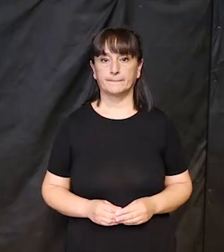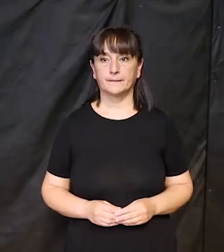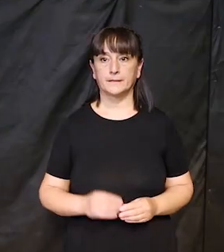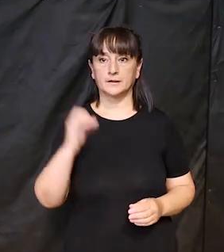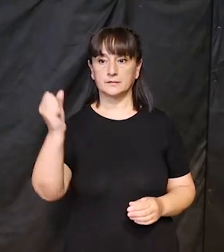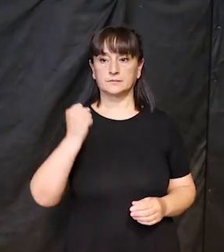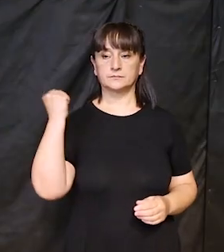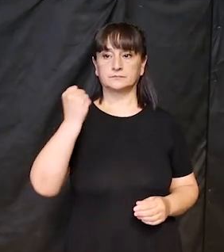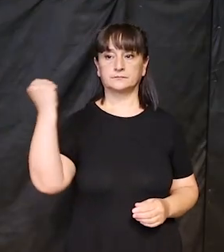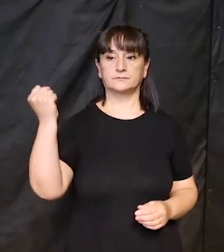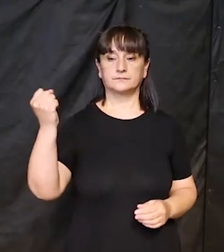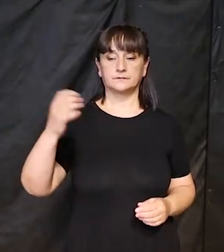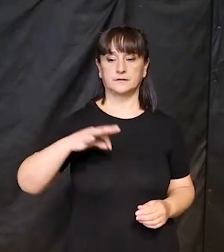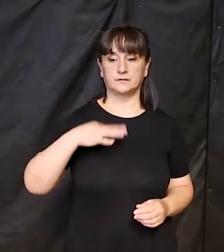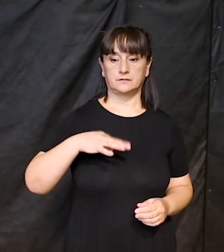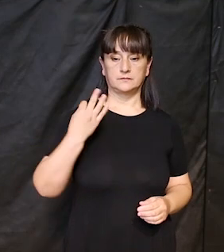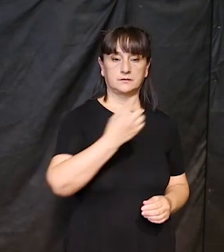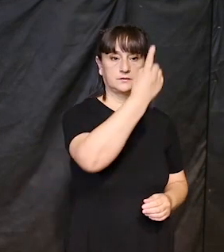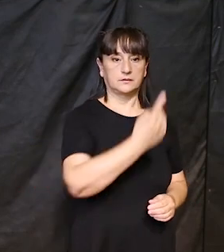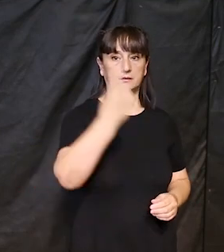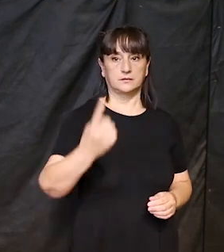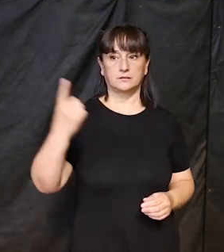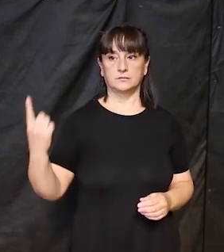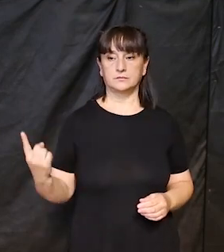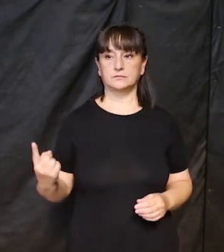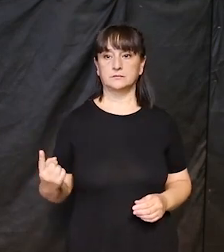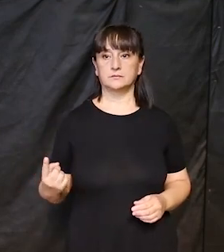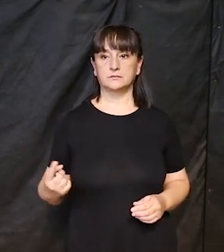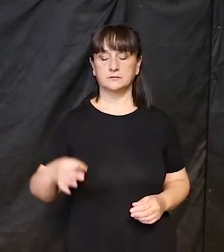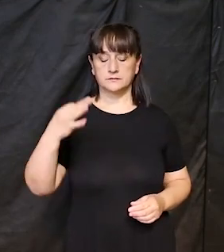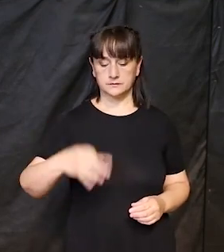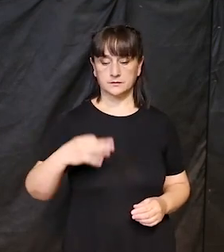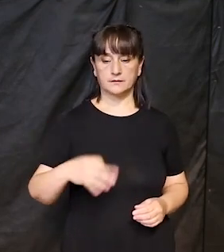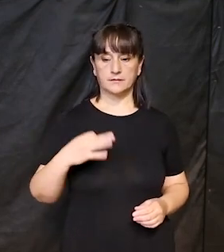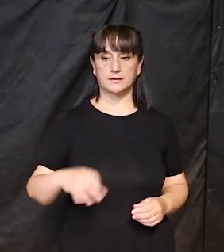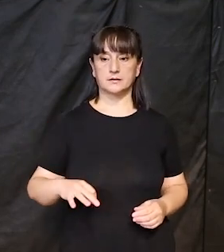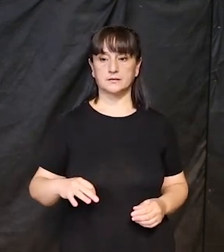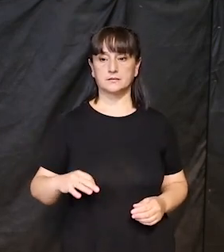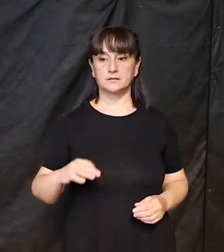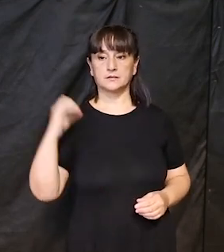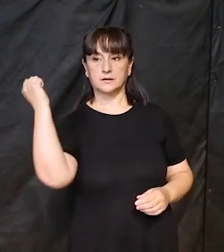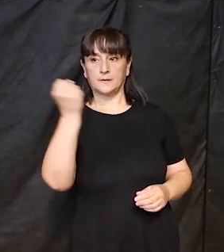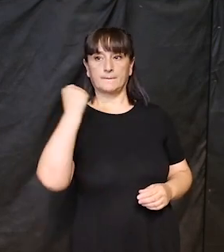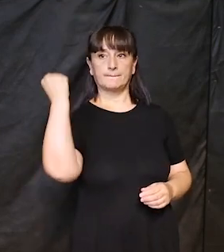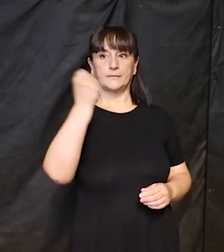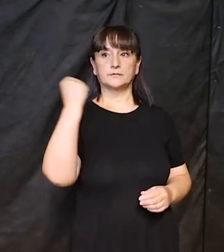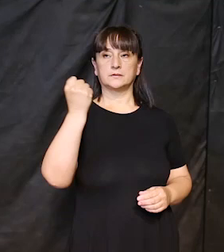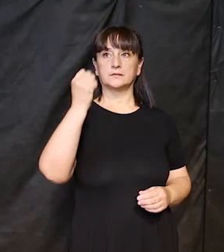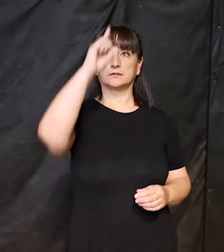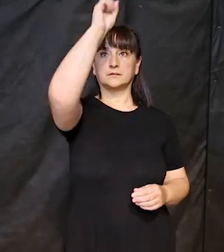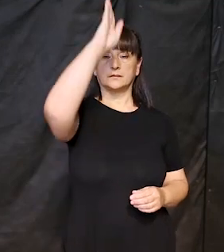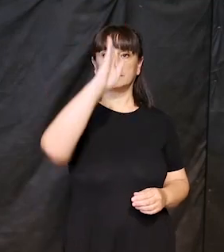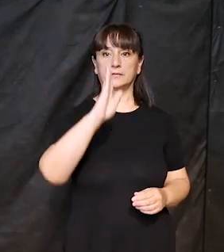es muy importante en nuestra vida saber qué somos importantes para dios en primer lugar y en segundo lugar